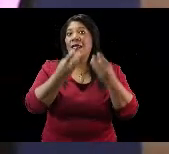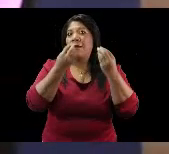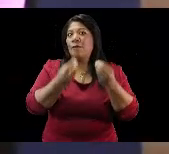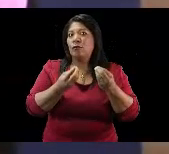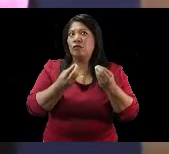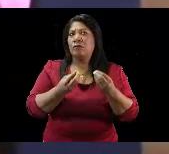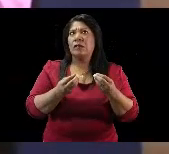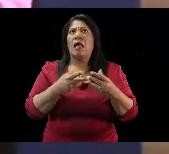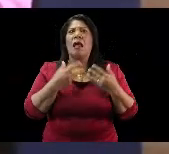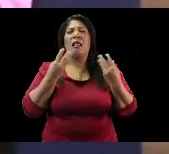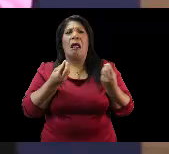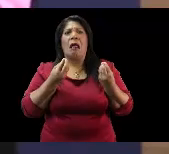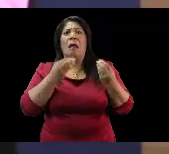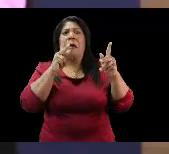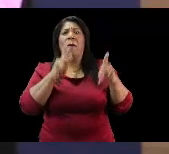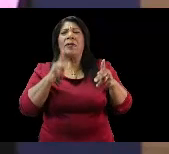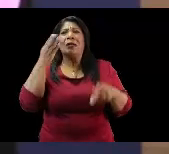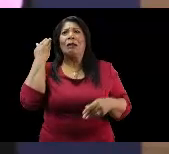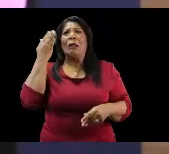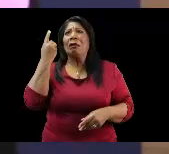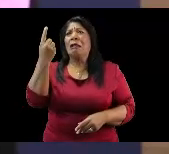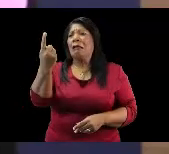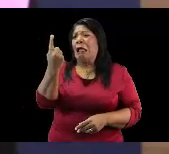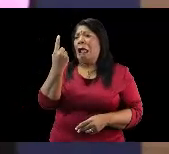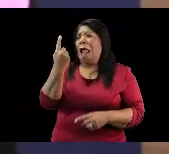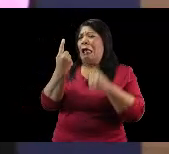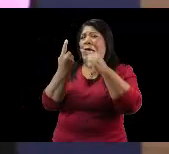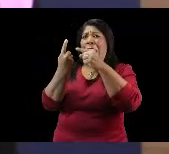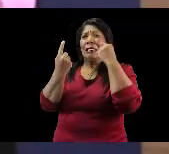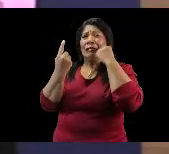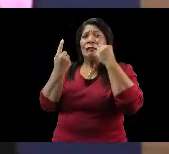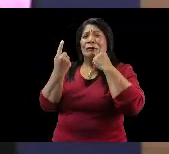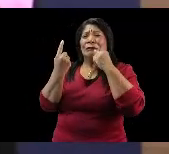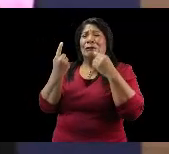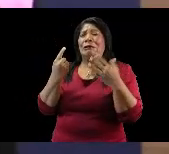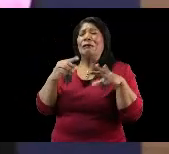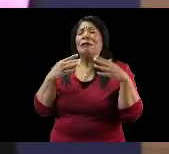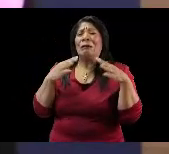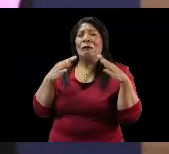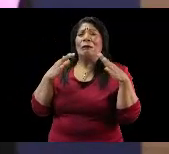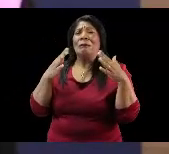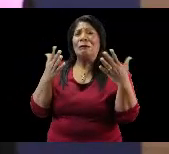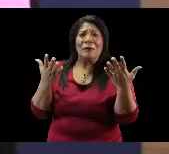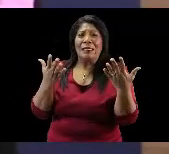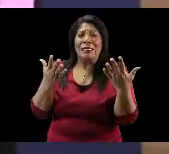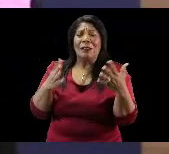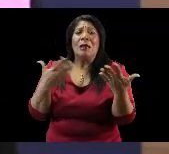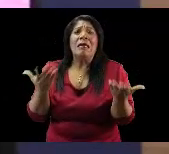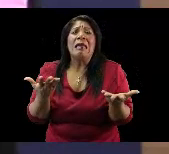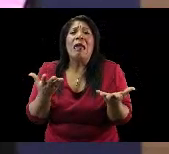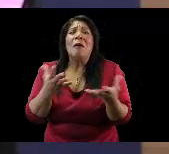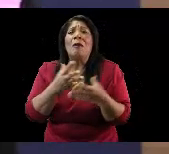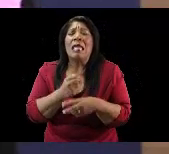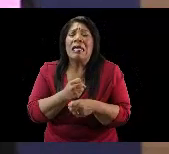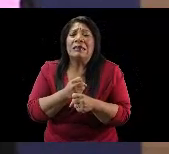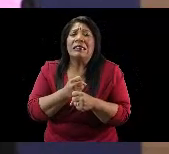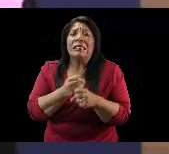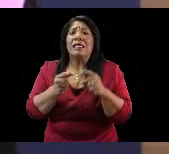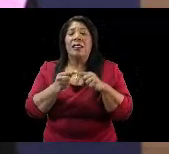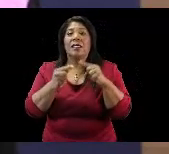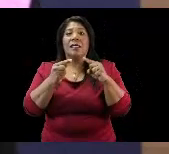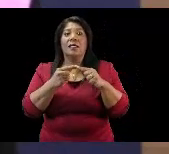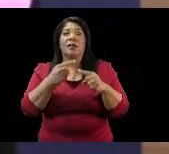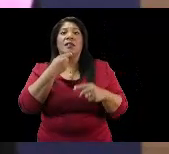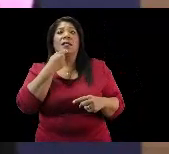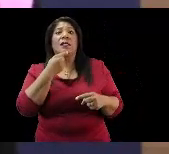que muchas veces no sabemos qué hacer en el momento. Puede ser por miedo o por